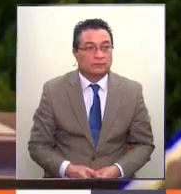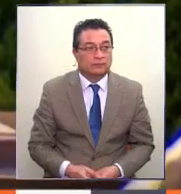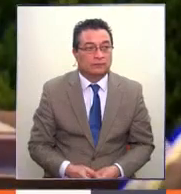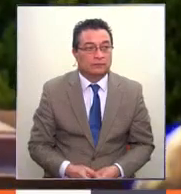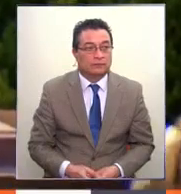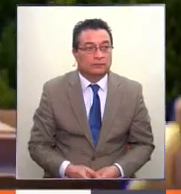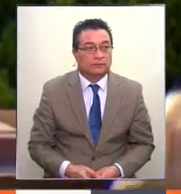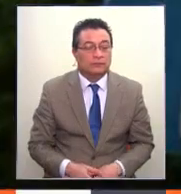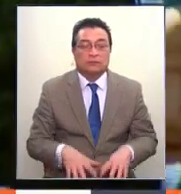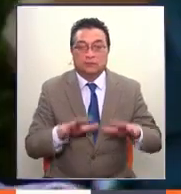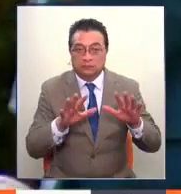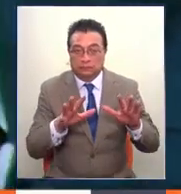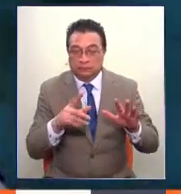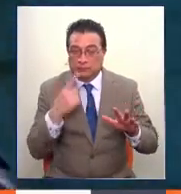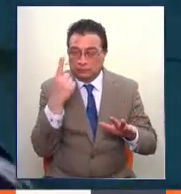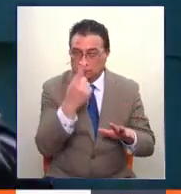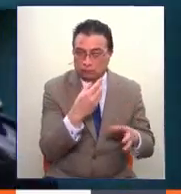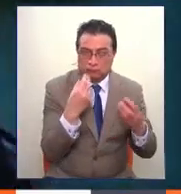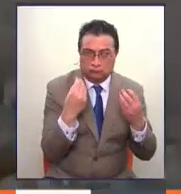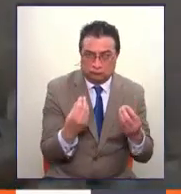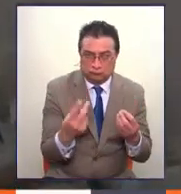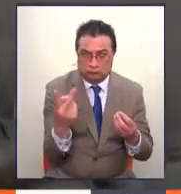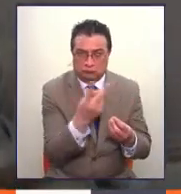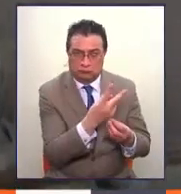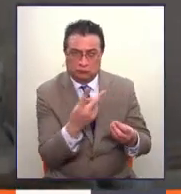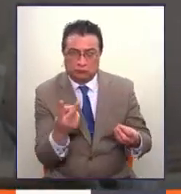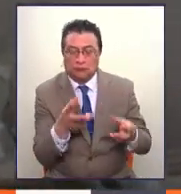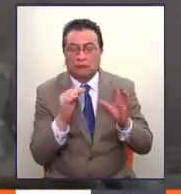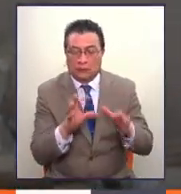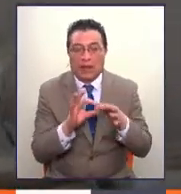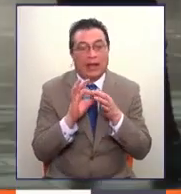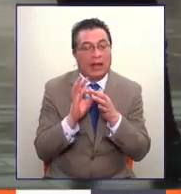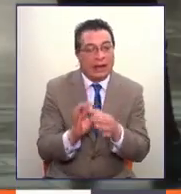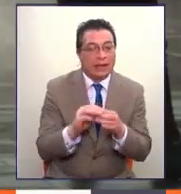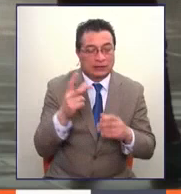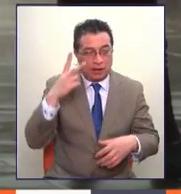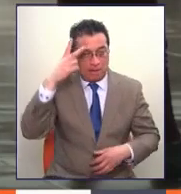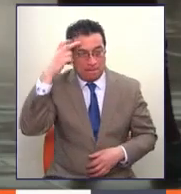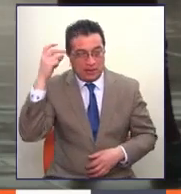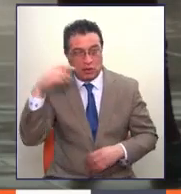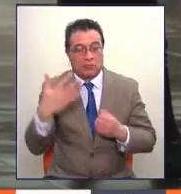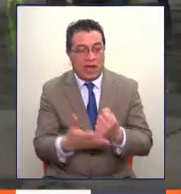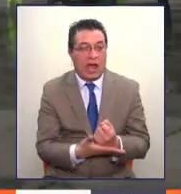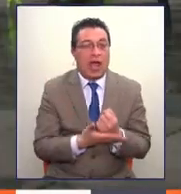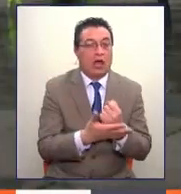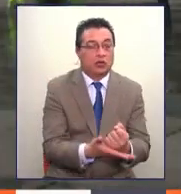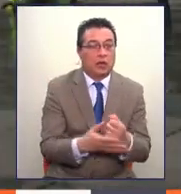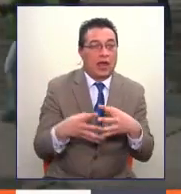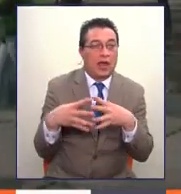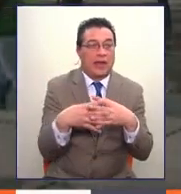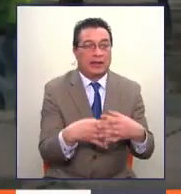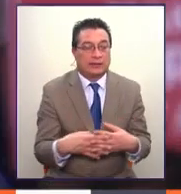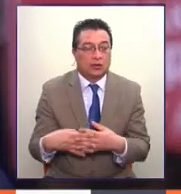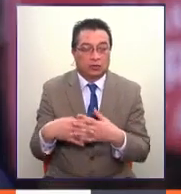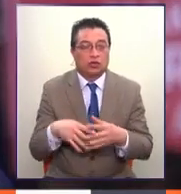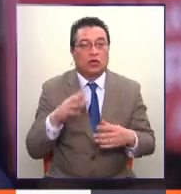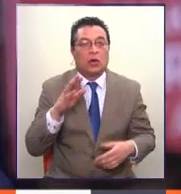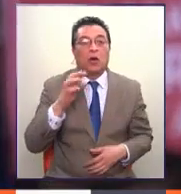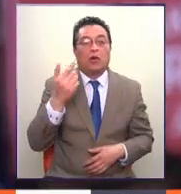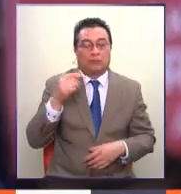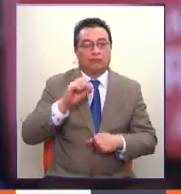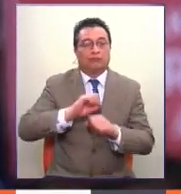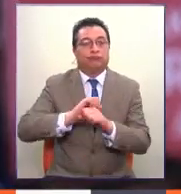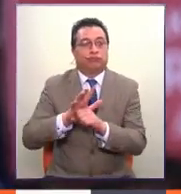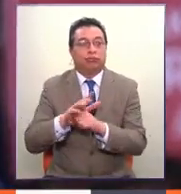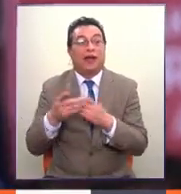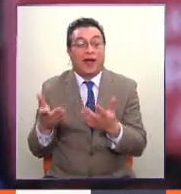Algo conveniente para ambas partes, considerando lo agradecido que está México de la ayuda de Estados Unidos durante la pandemia y la cercanía